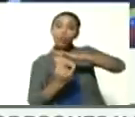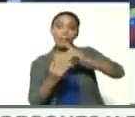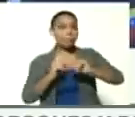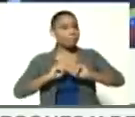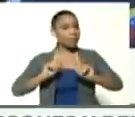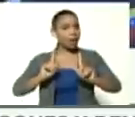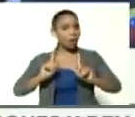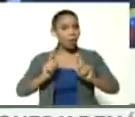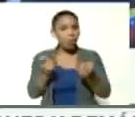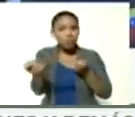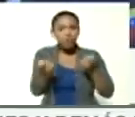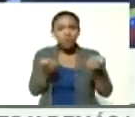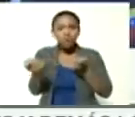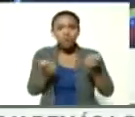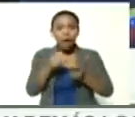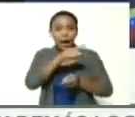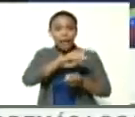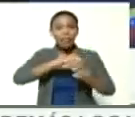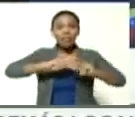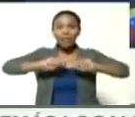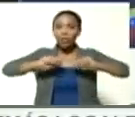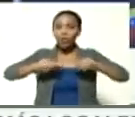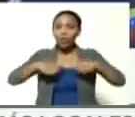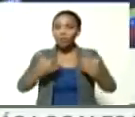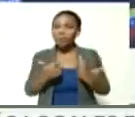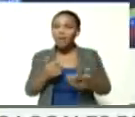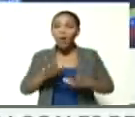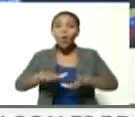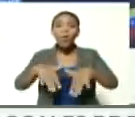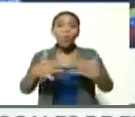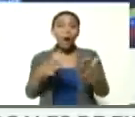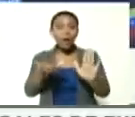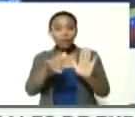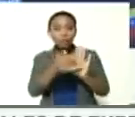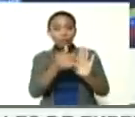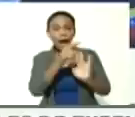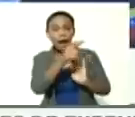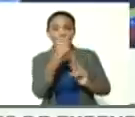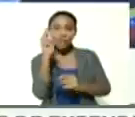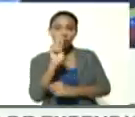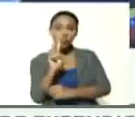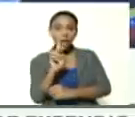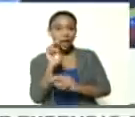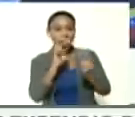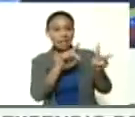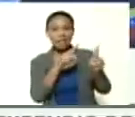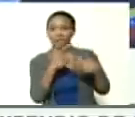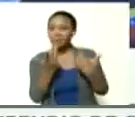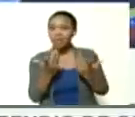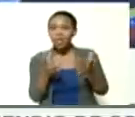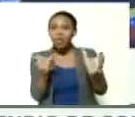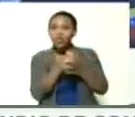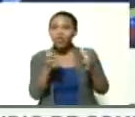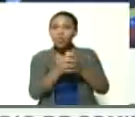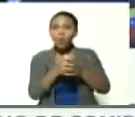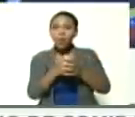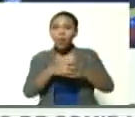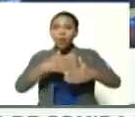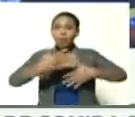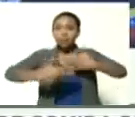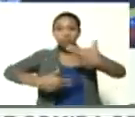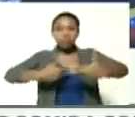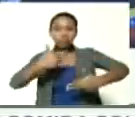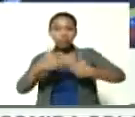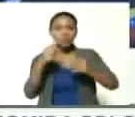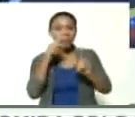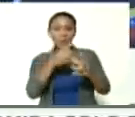el control efectivo del territorio con el cual limita Venezuela a veces es de un grupo paramilitar, de un